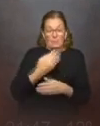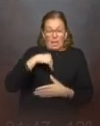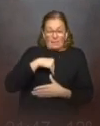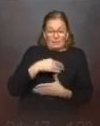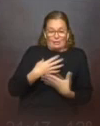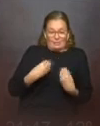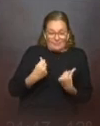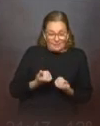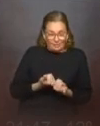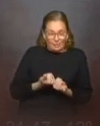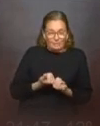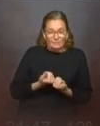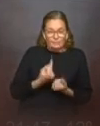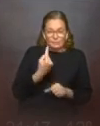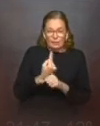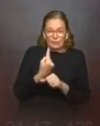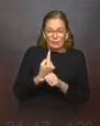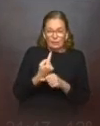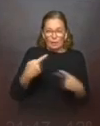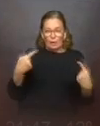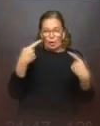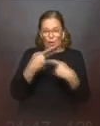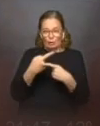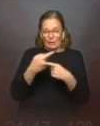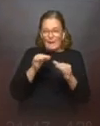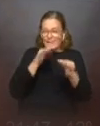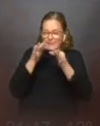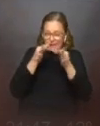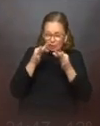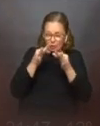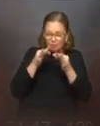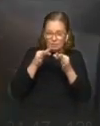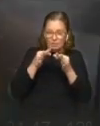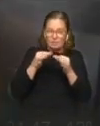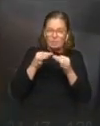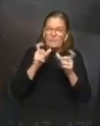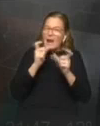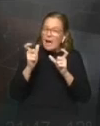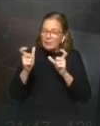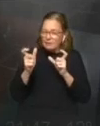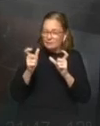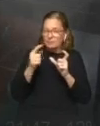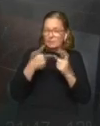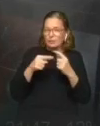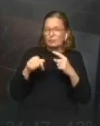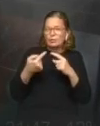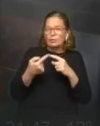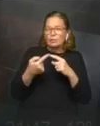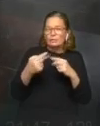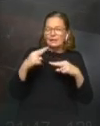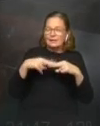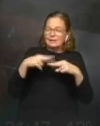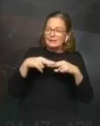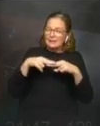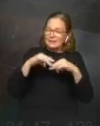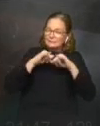sentimientos, que una cosa es confrontar argumentos y otra cosa que en la dinámica de las redes